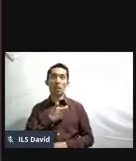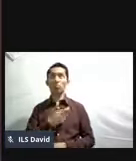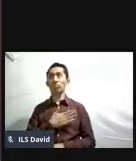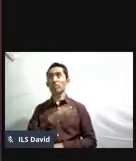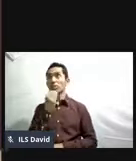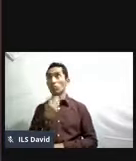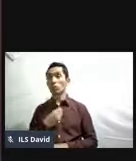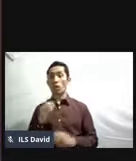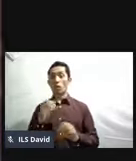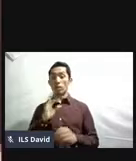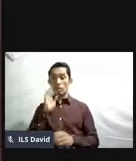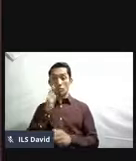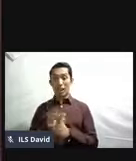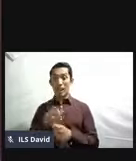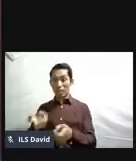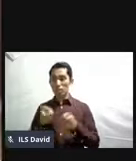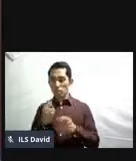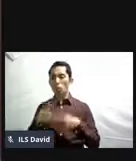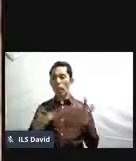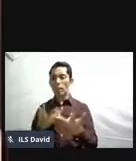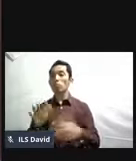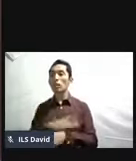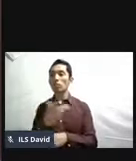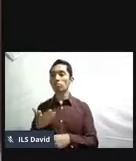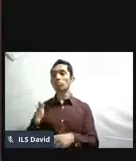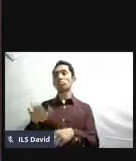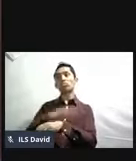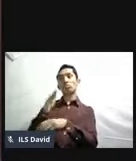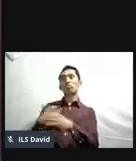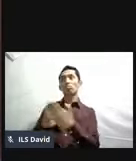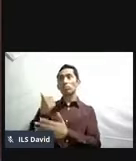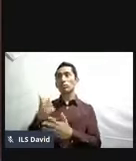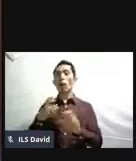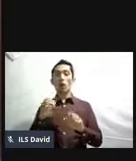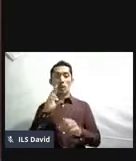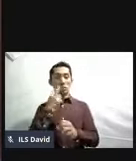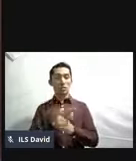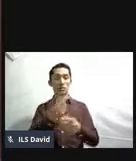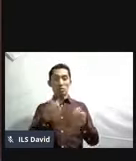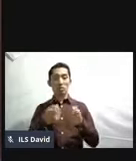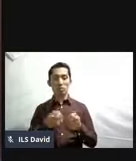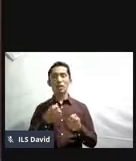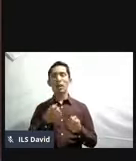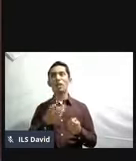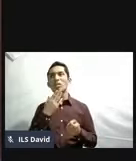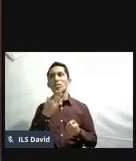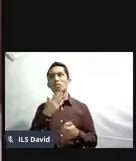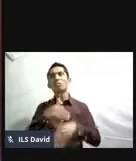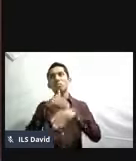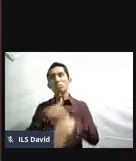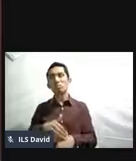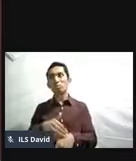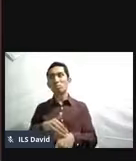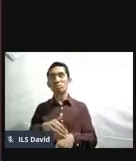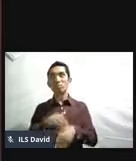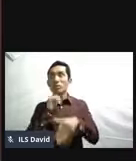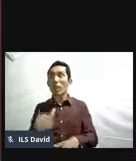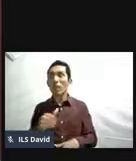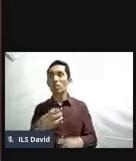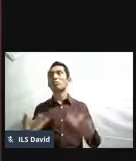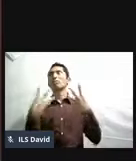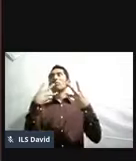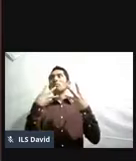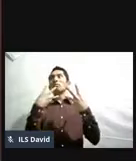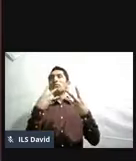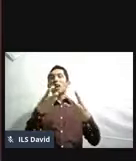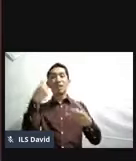por ello. Asumo esta responsabilidad porque si no me regañan por ello, si no lo hago. Esa es la visión